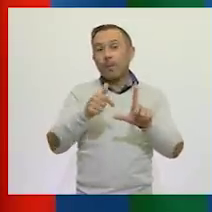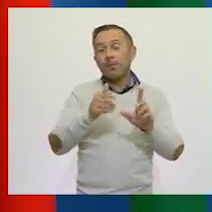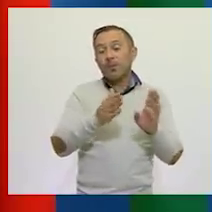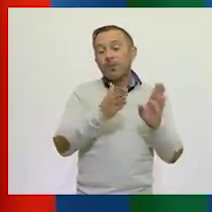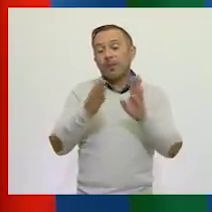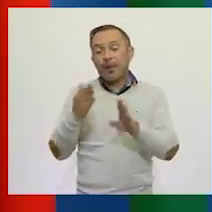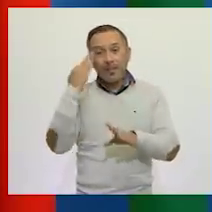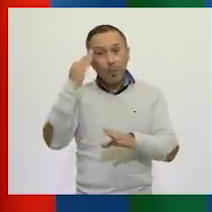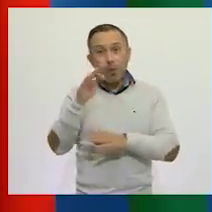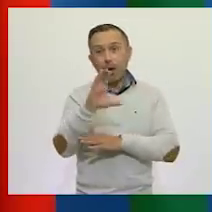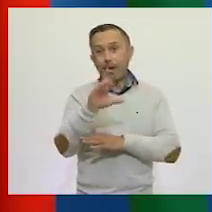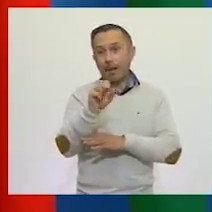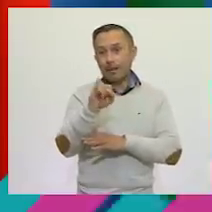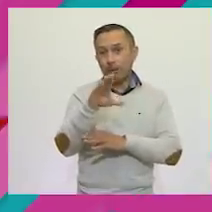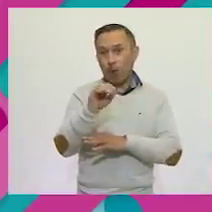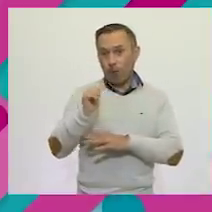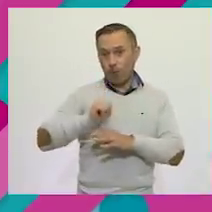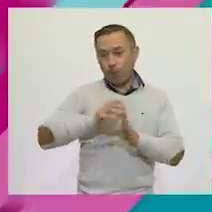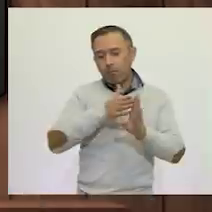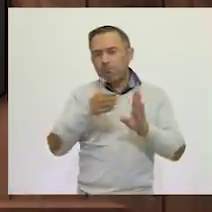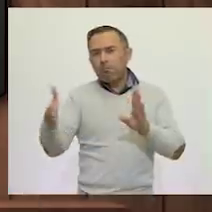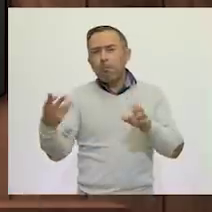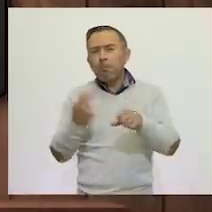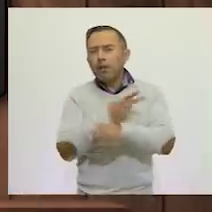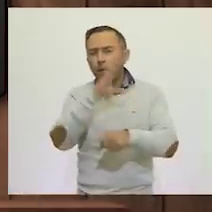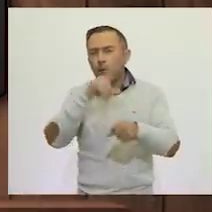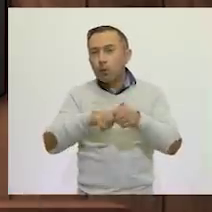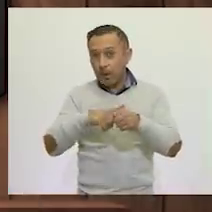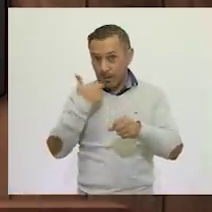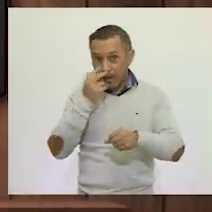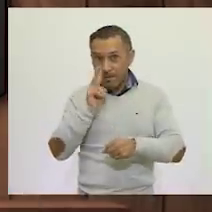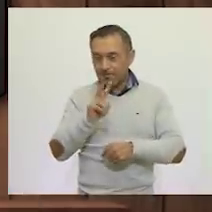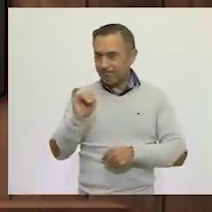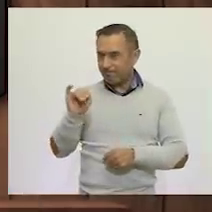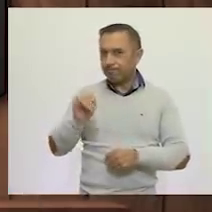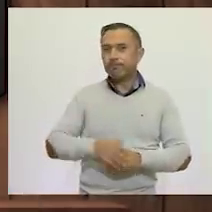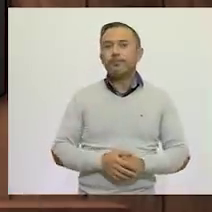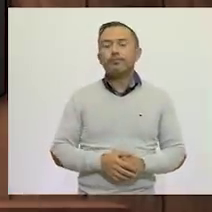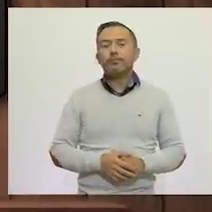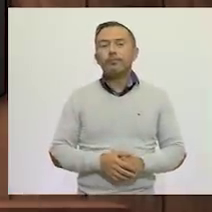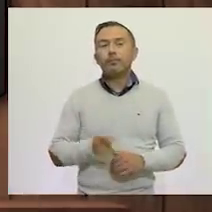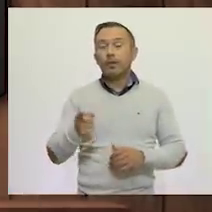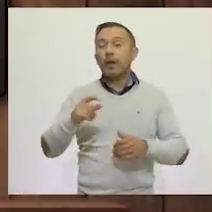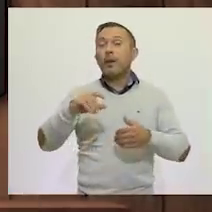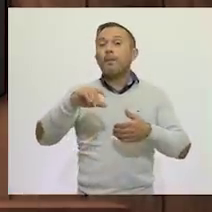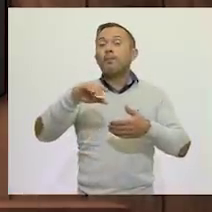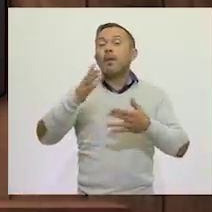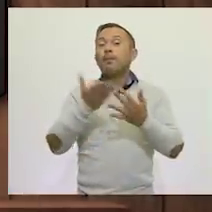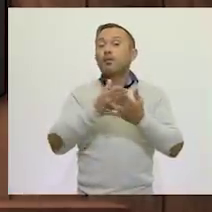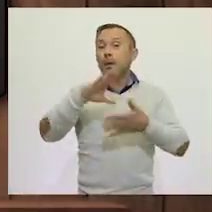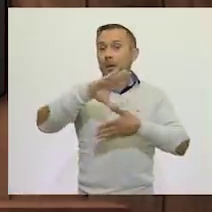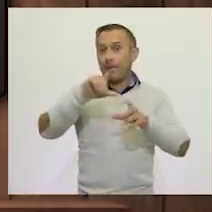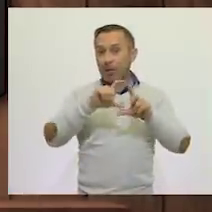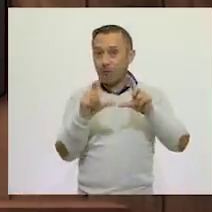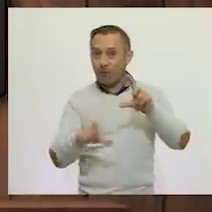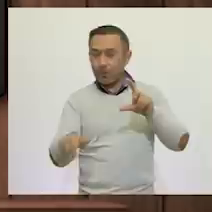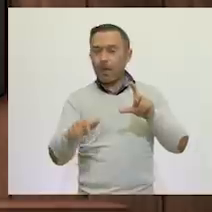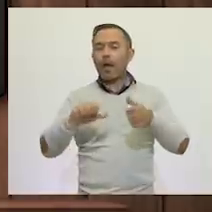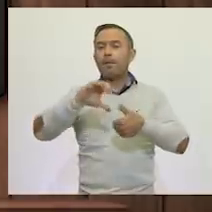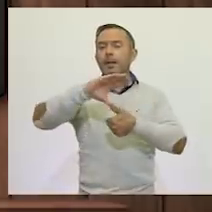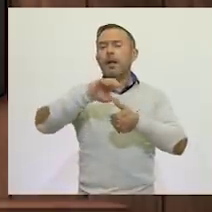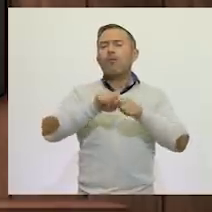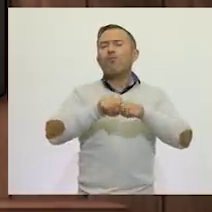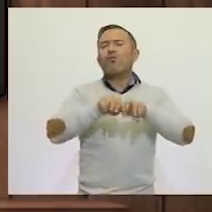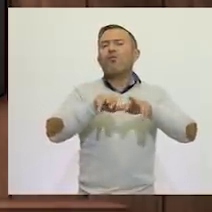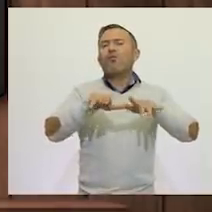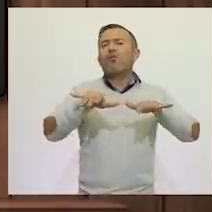Me parece. Vamos a verlo. Las civilizaciones de Mesoamérica han iniciado, desde el poblamiento de América hasta la